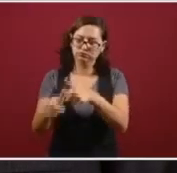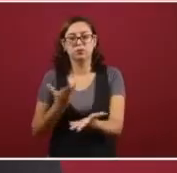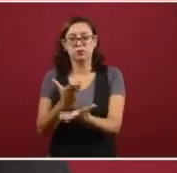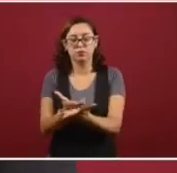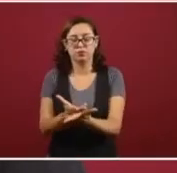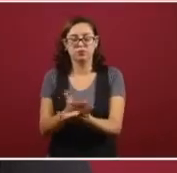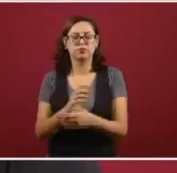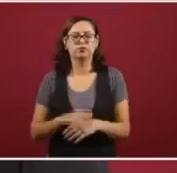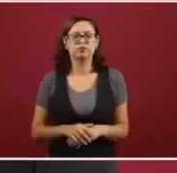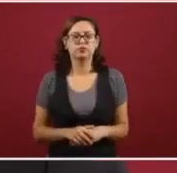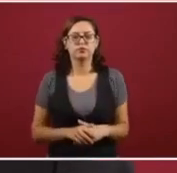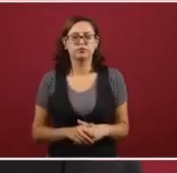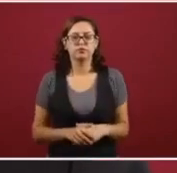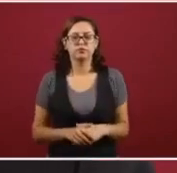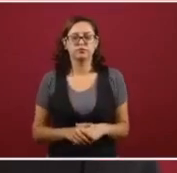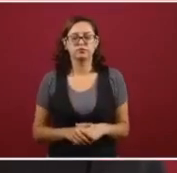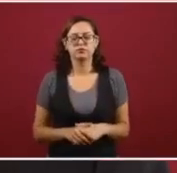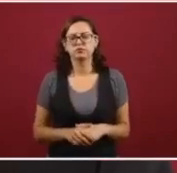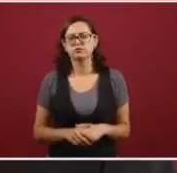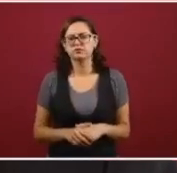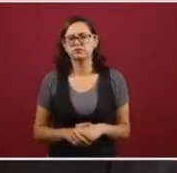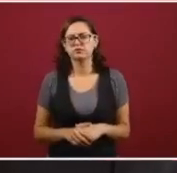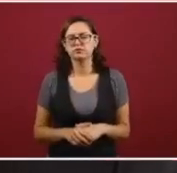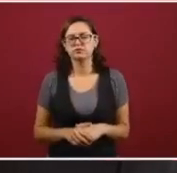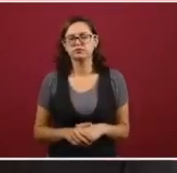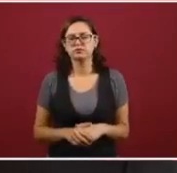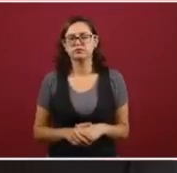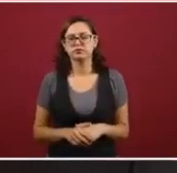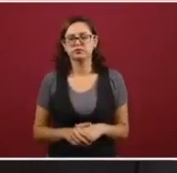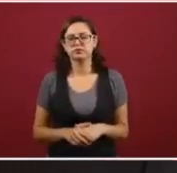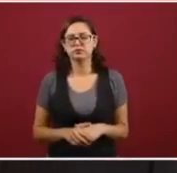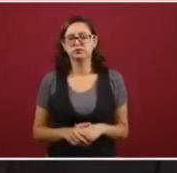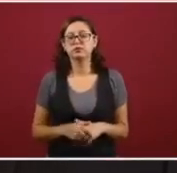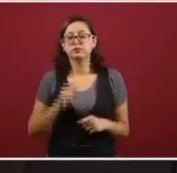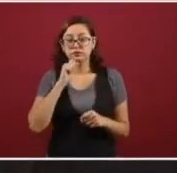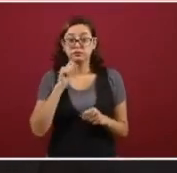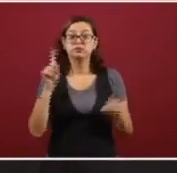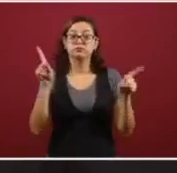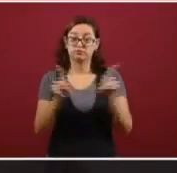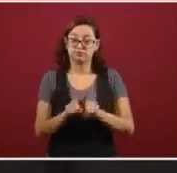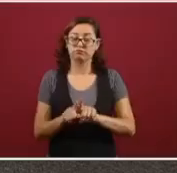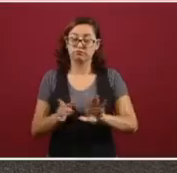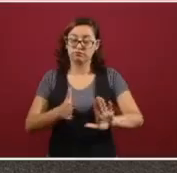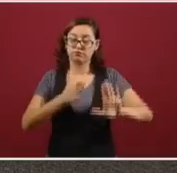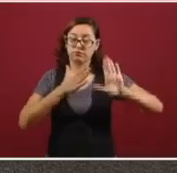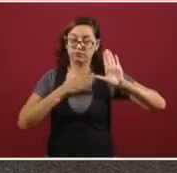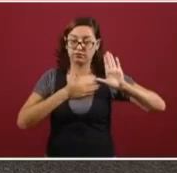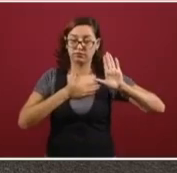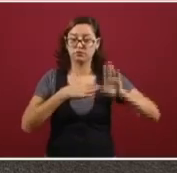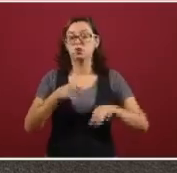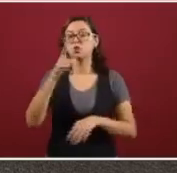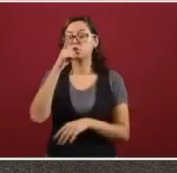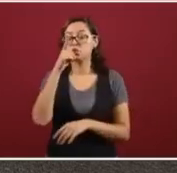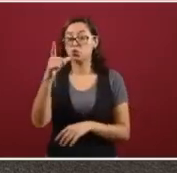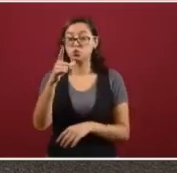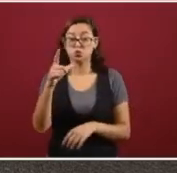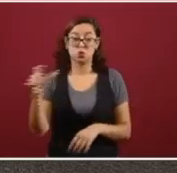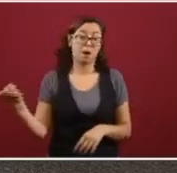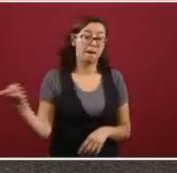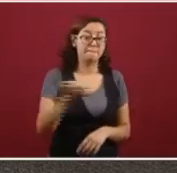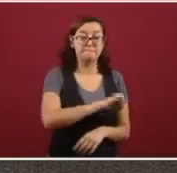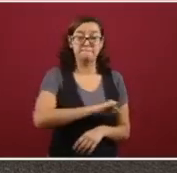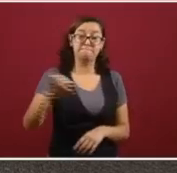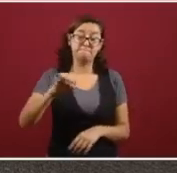mercado y la garantía de que no va a aumentar en términos